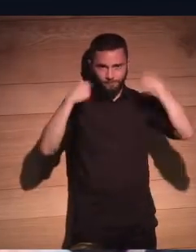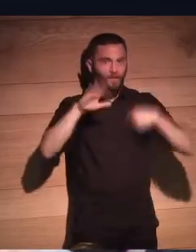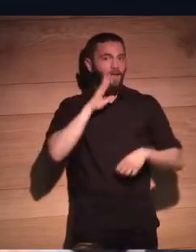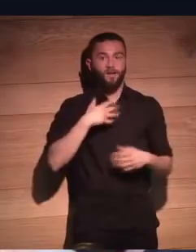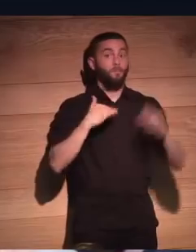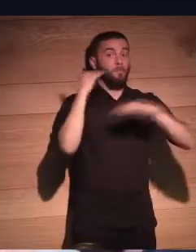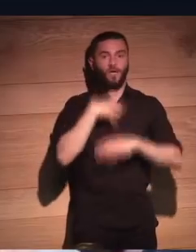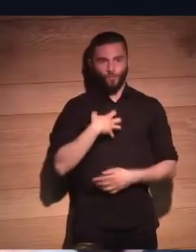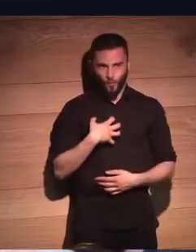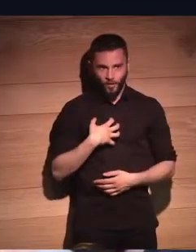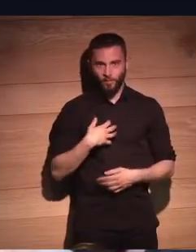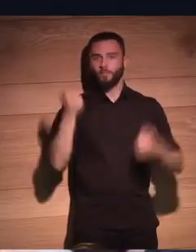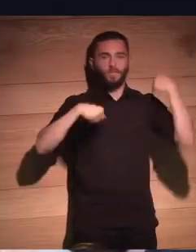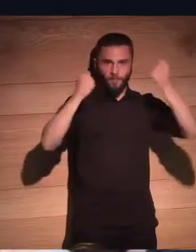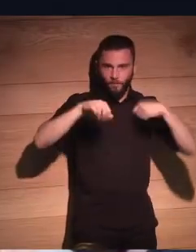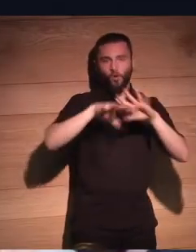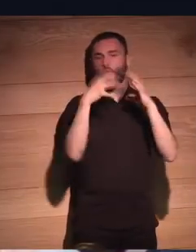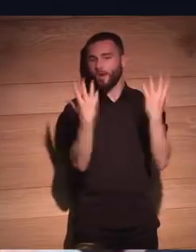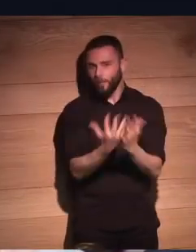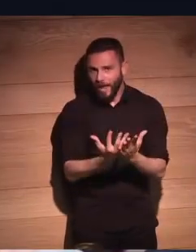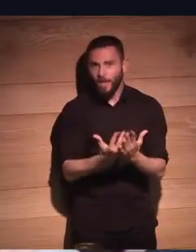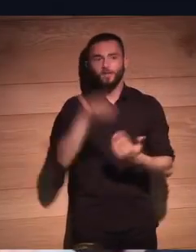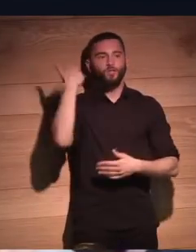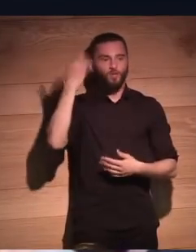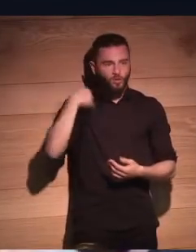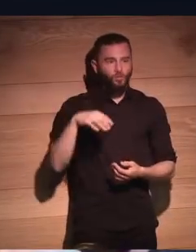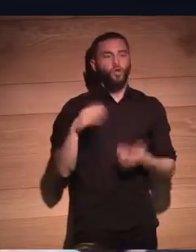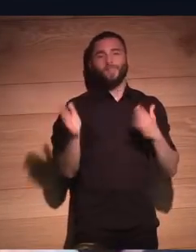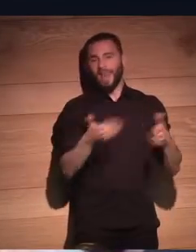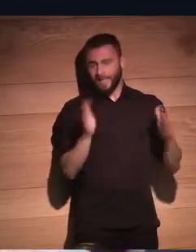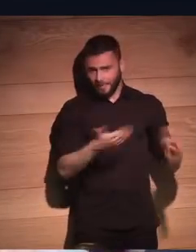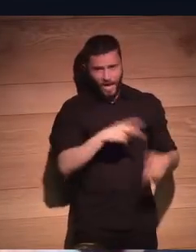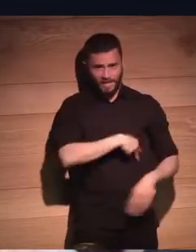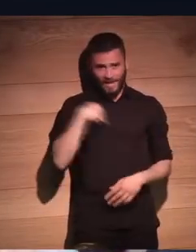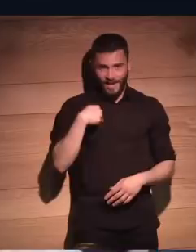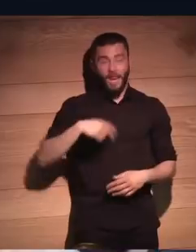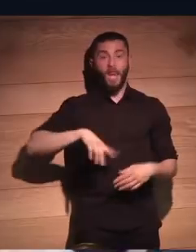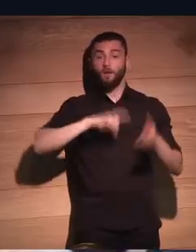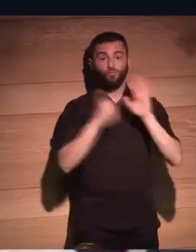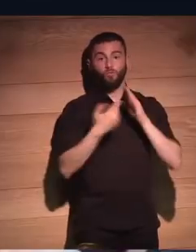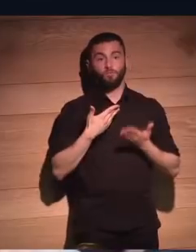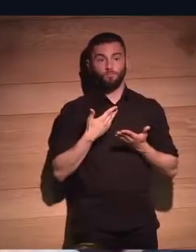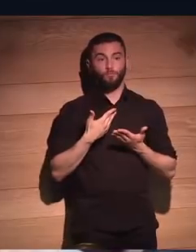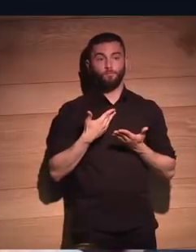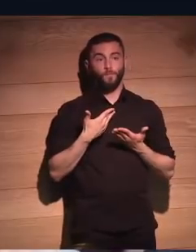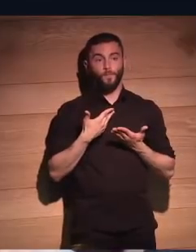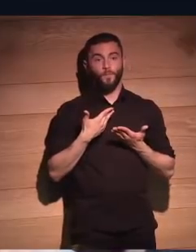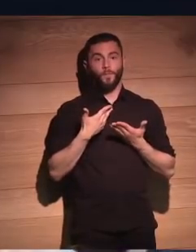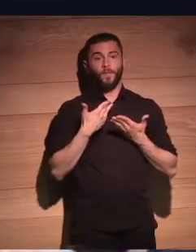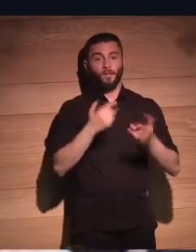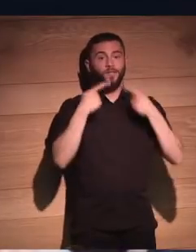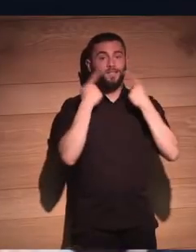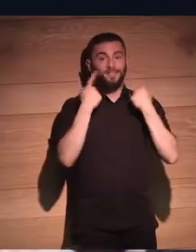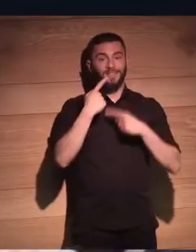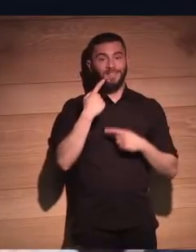de la interpretación y del universo en el que estuvo, de la saga en general, o sea, todo contribuyó ahí que el Joker de